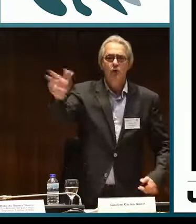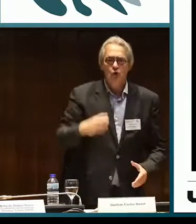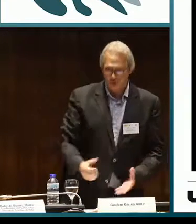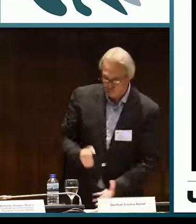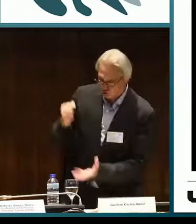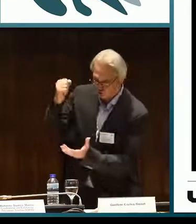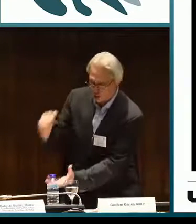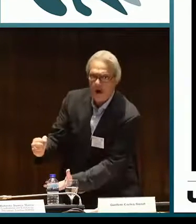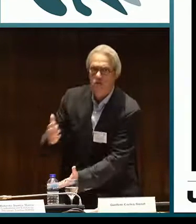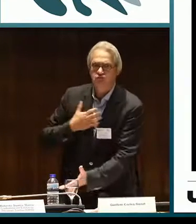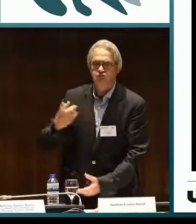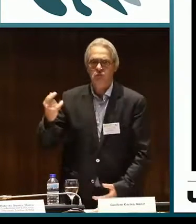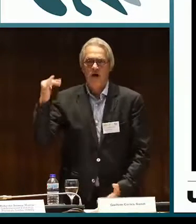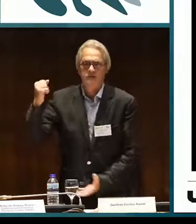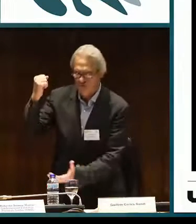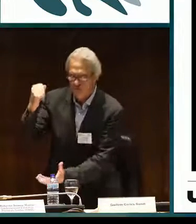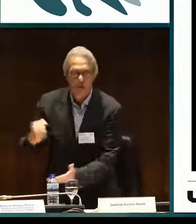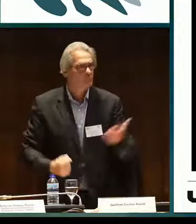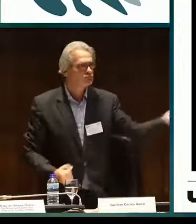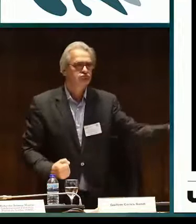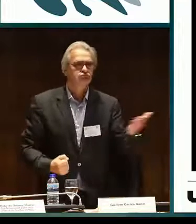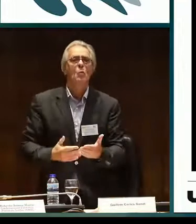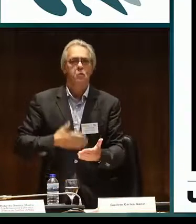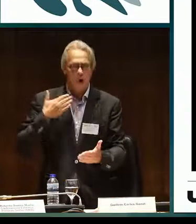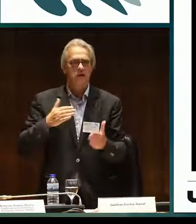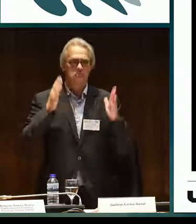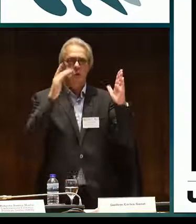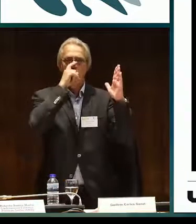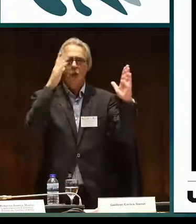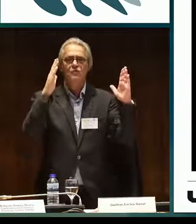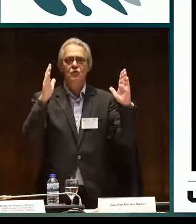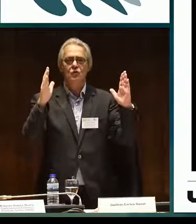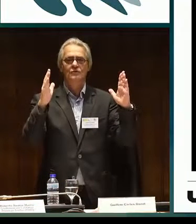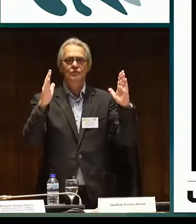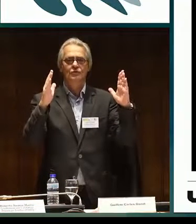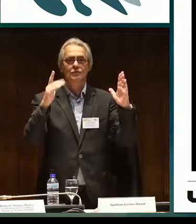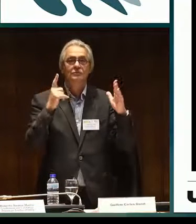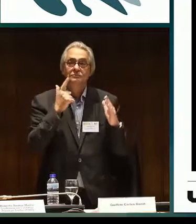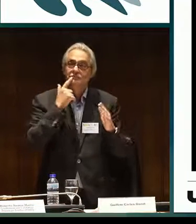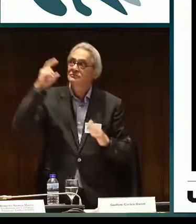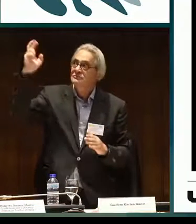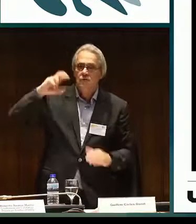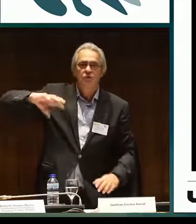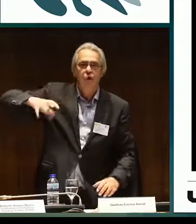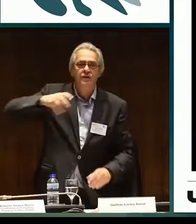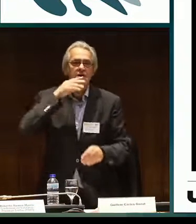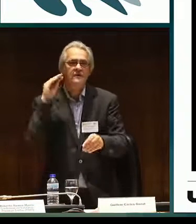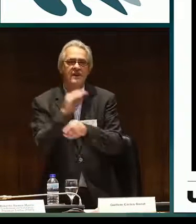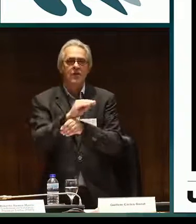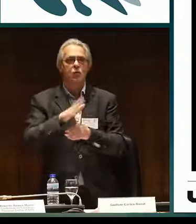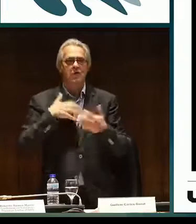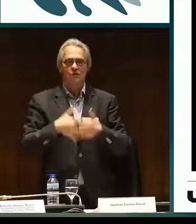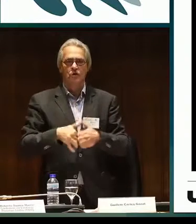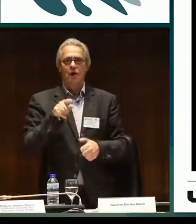cadena. No es la cadena la que da el primer paso, sino que fue una aportación externa. Esto duró aproximadamente